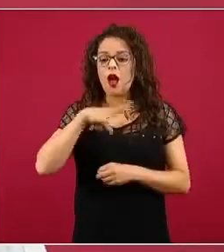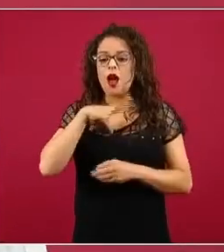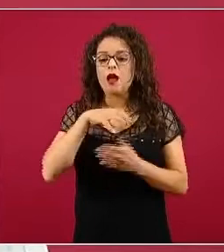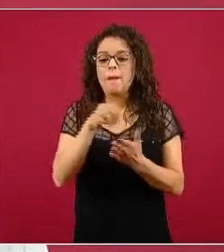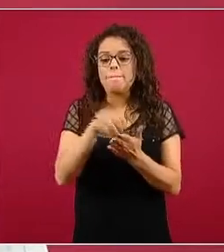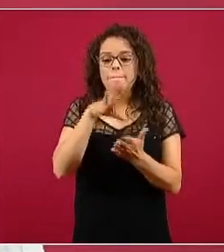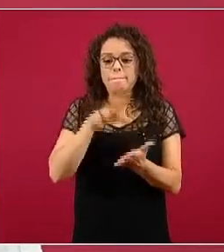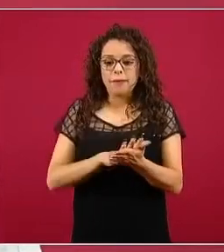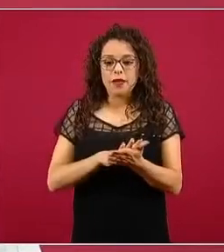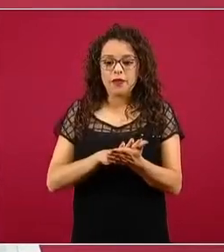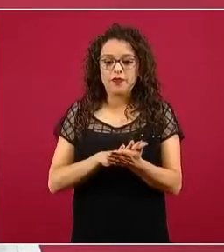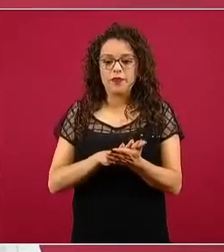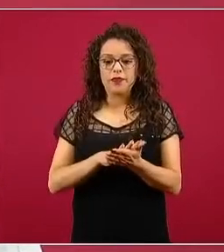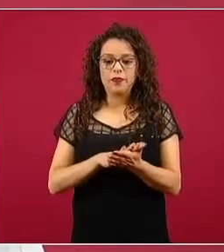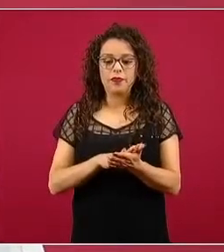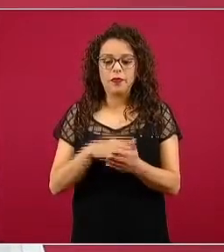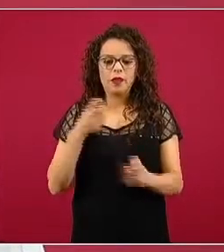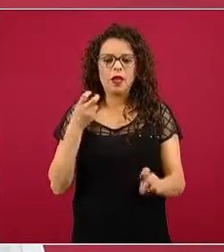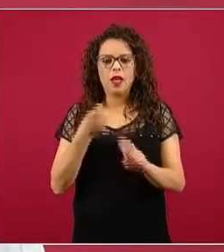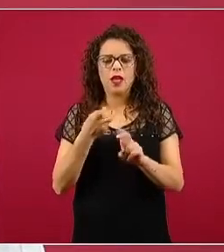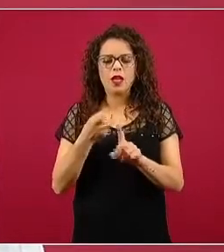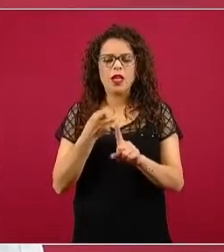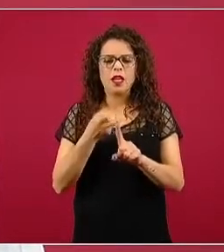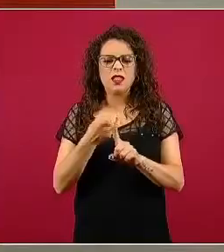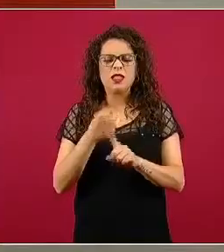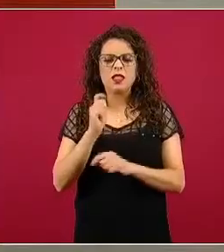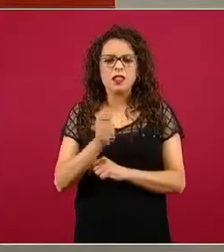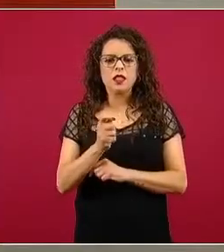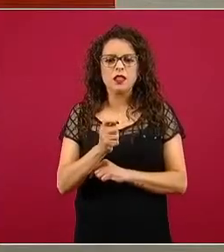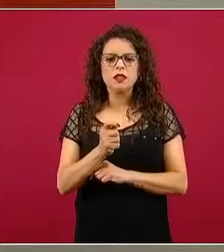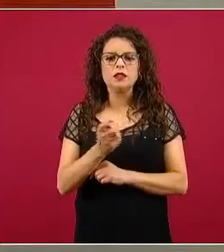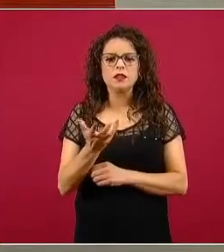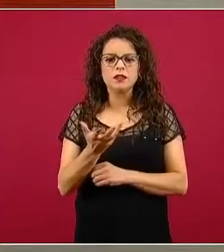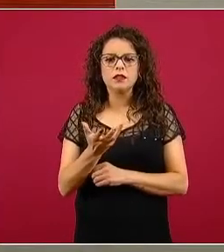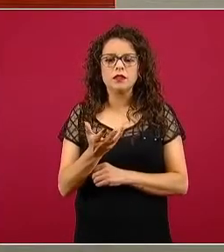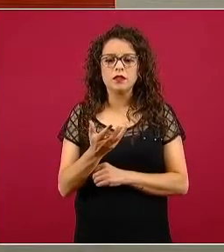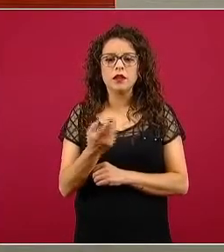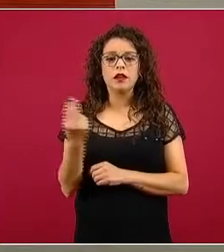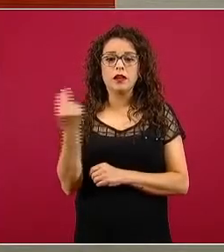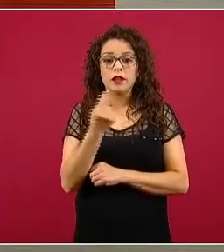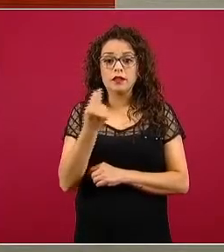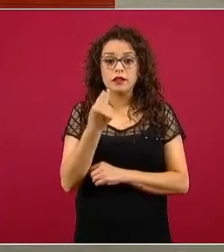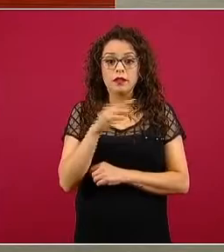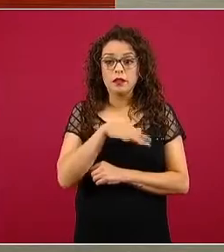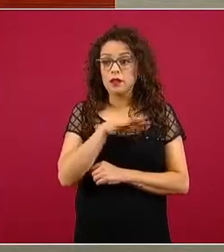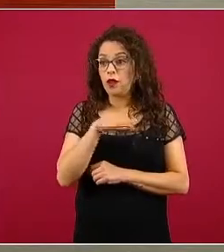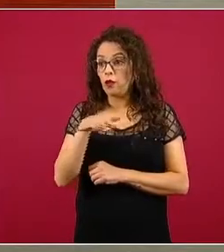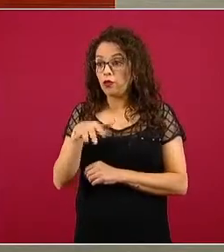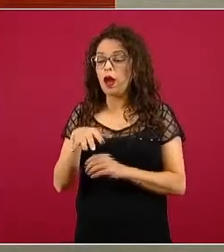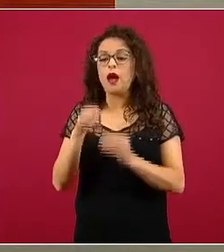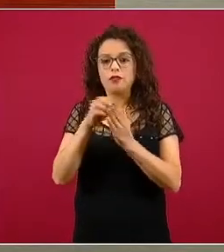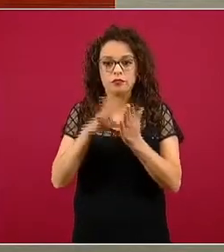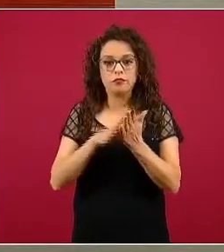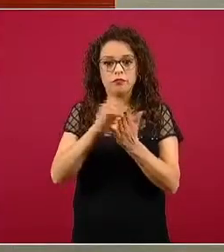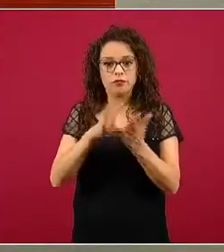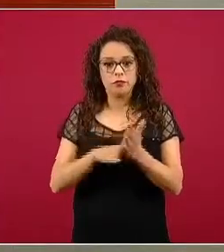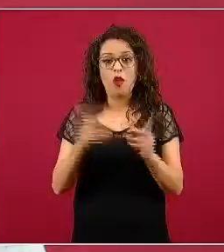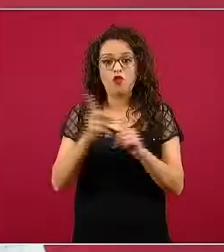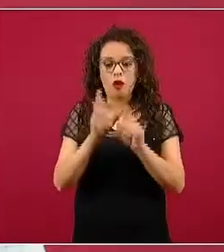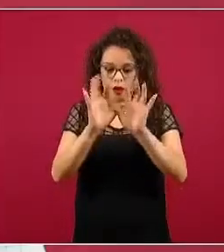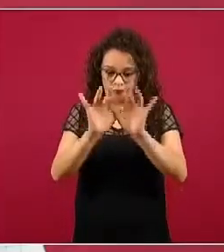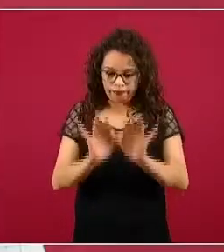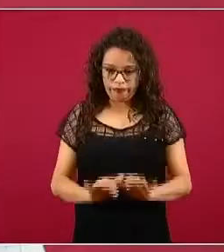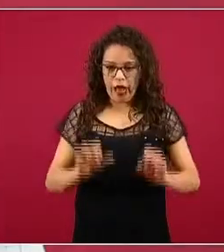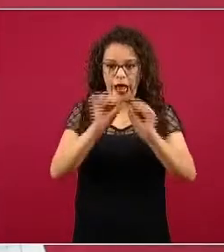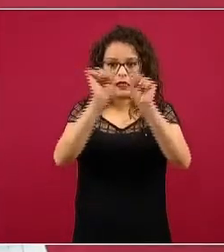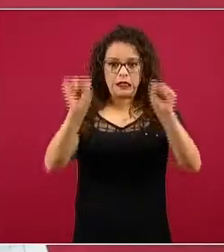esta emisión de notificación de búsqueda a través del sistema. Vamos